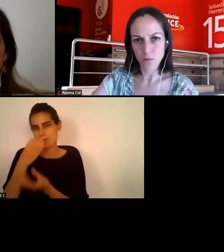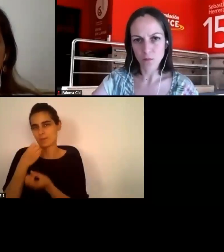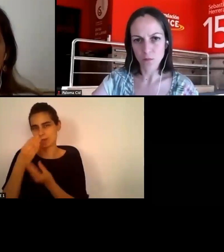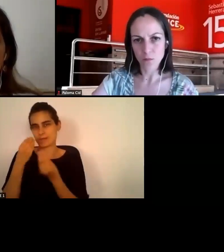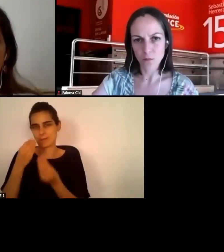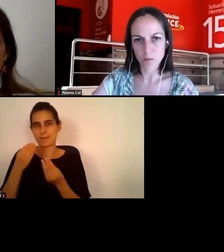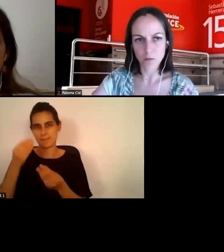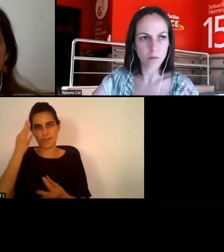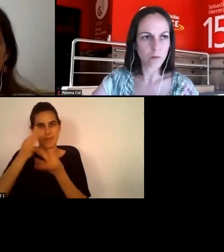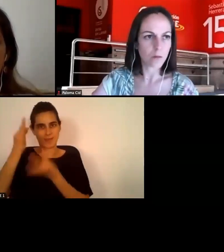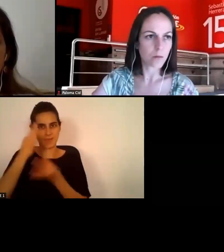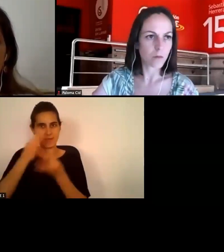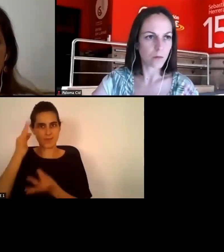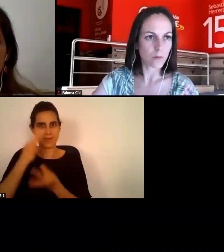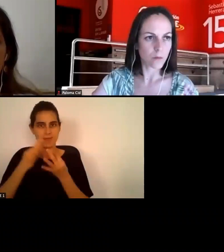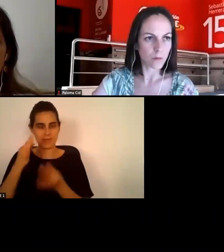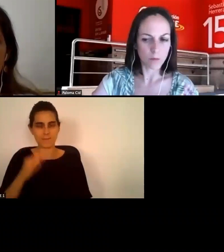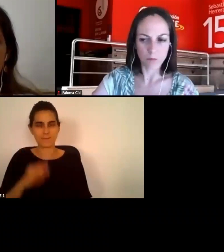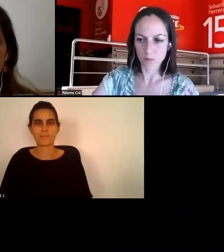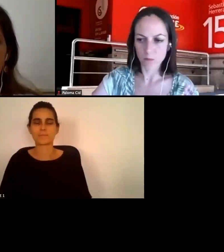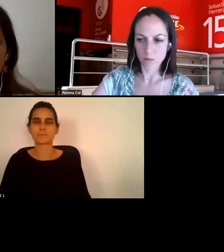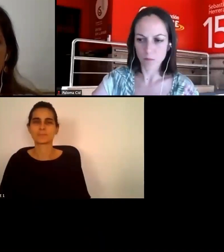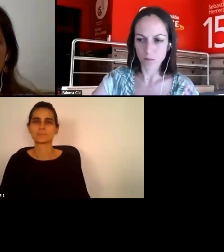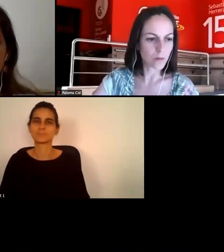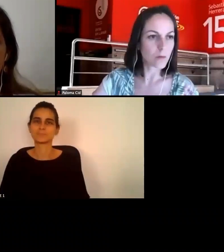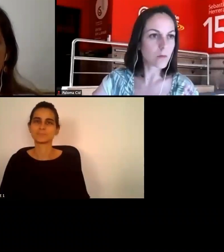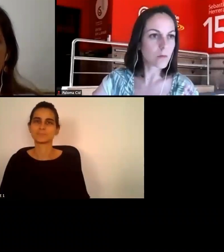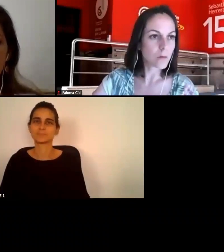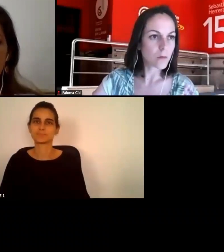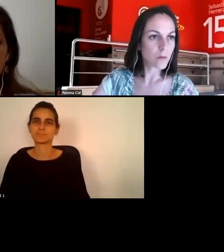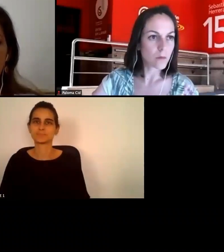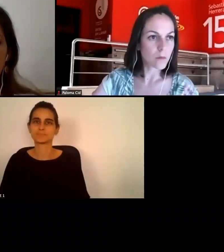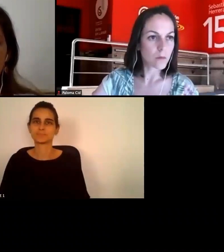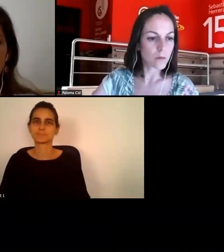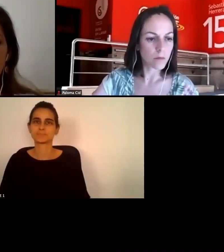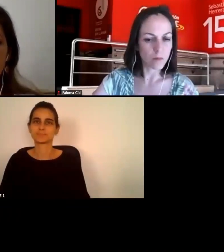pormenorizadamente todo lo que puedes aportar.